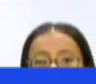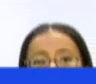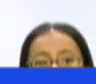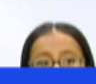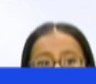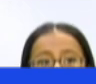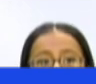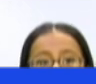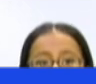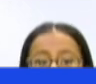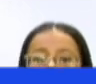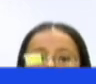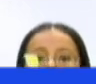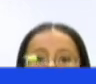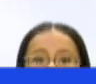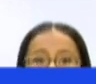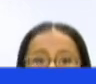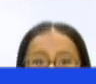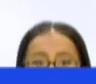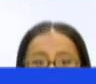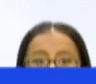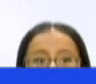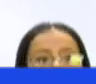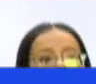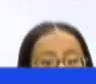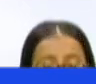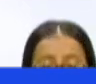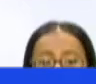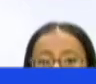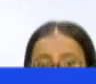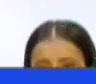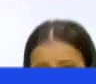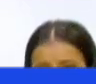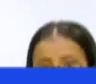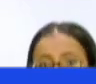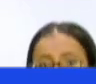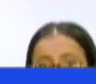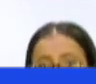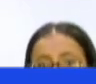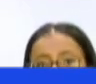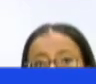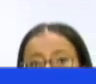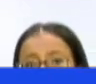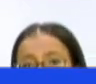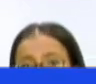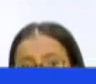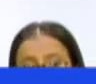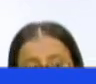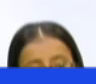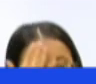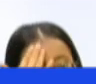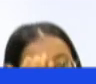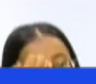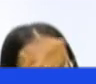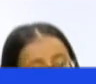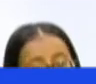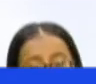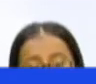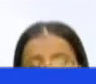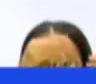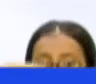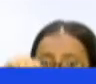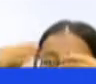Partido Liberal, quien se declaró culpable luego de ser acusado por delitos de tráfico de drogas